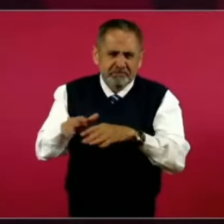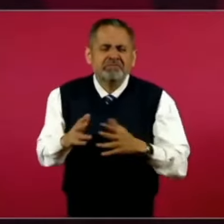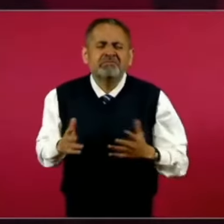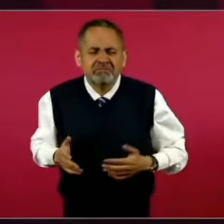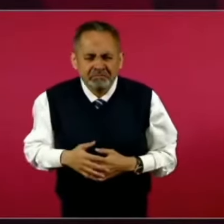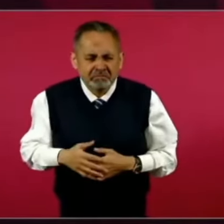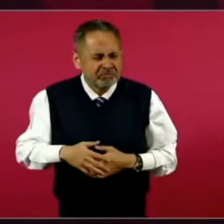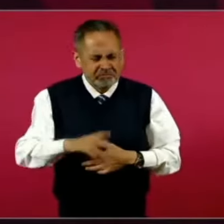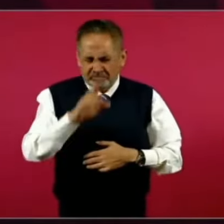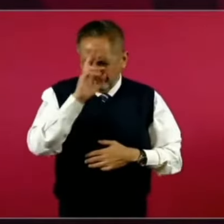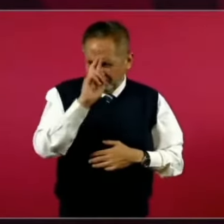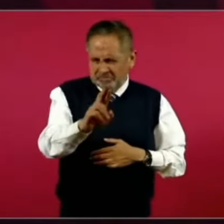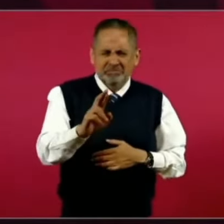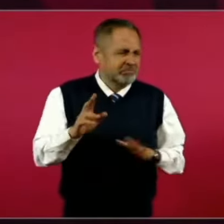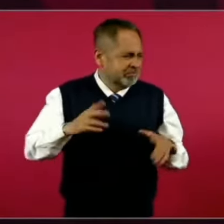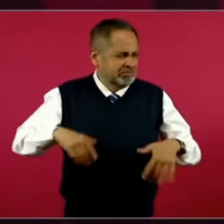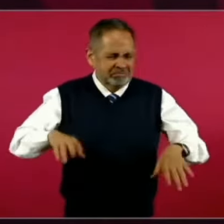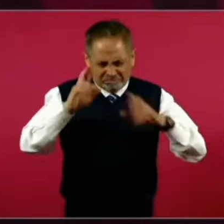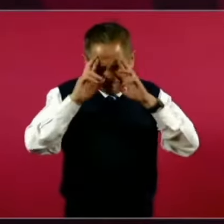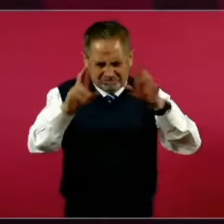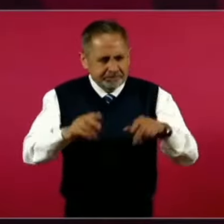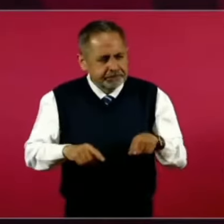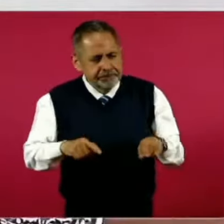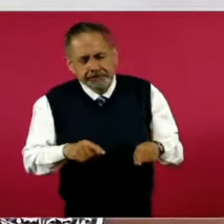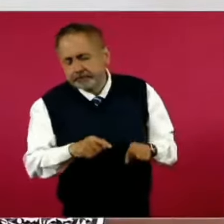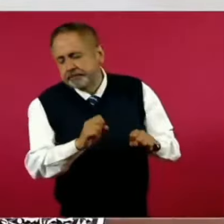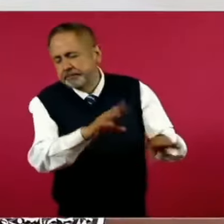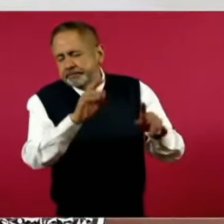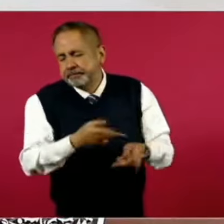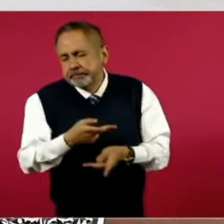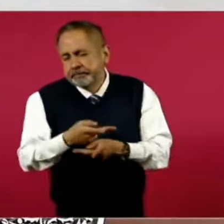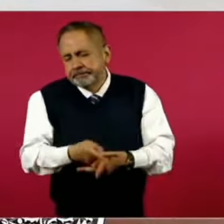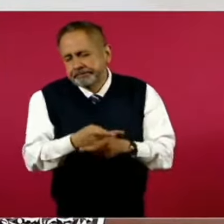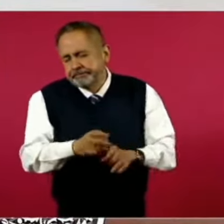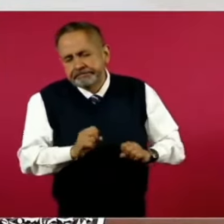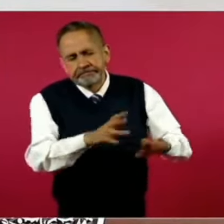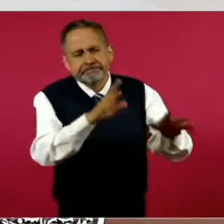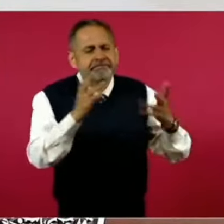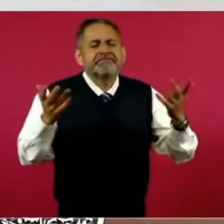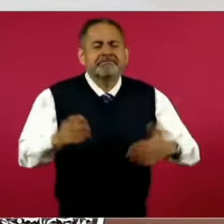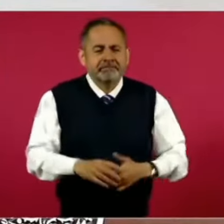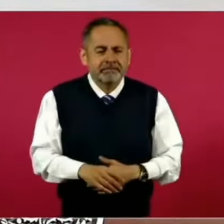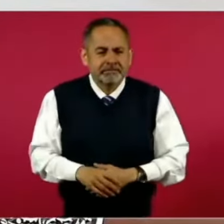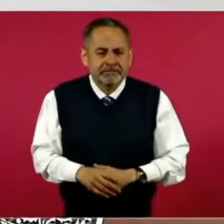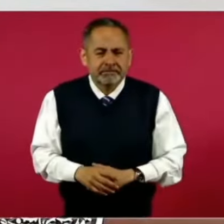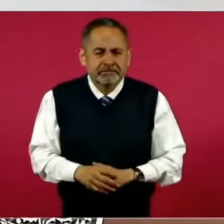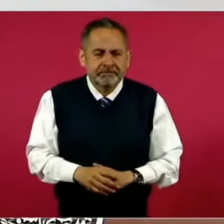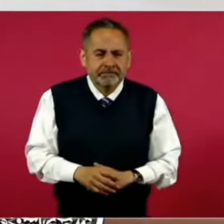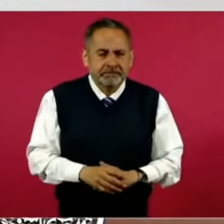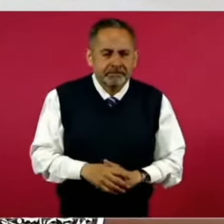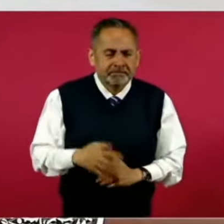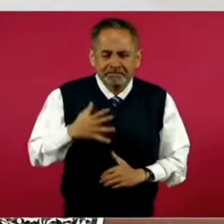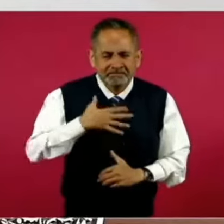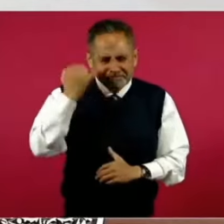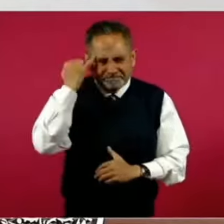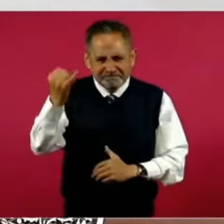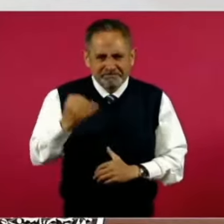con respeto, con tolerancia. Es que